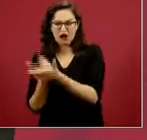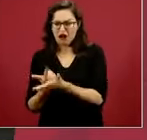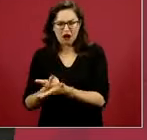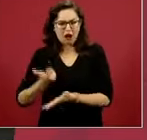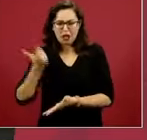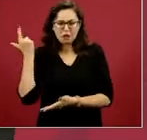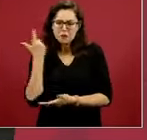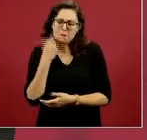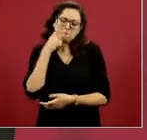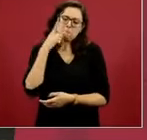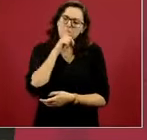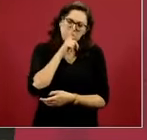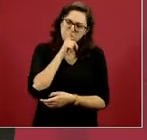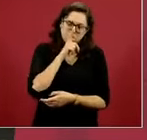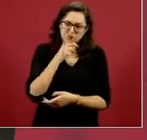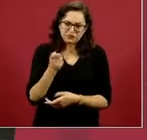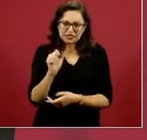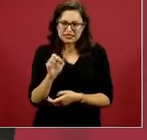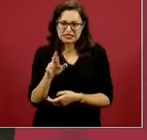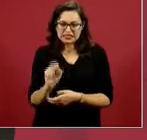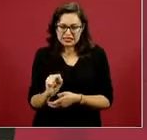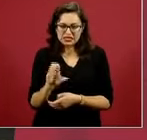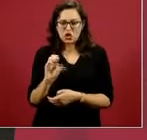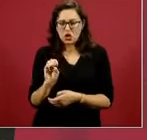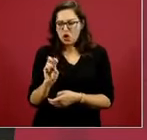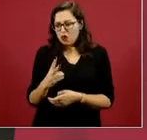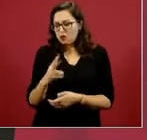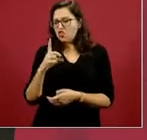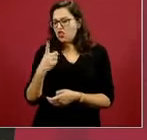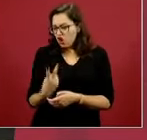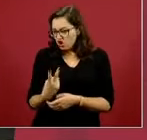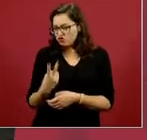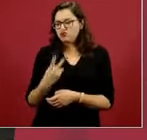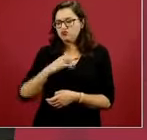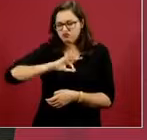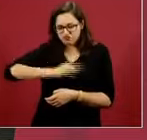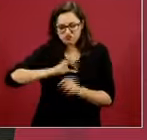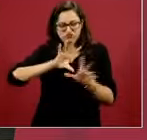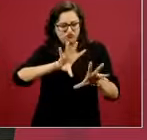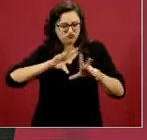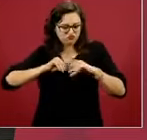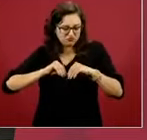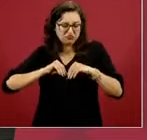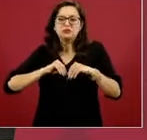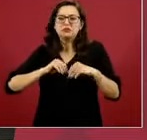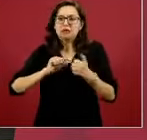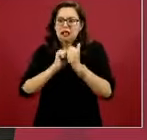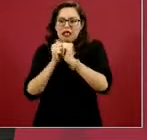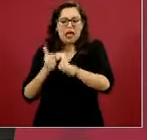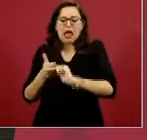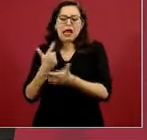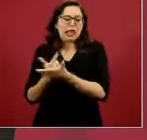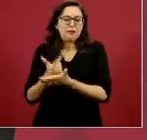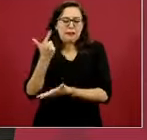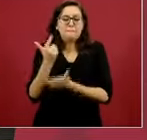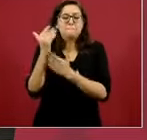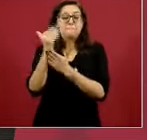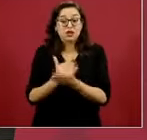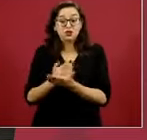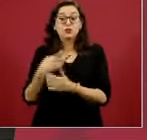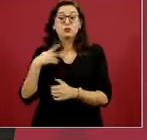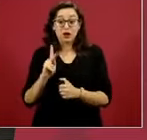una infección por el virus SARS-CoV-2, lo que sí es que no tienen menos